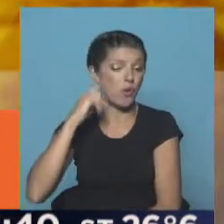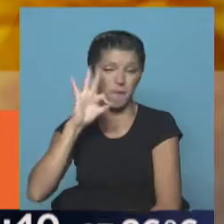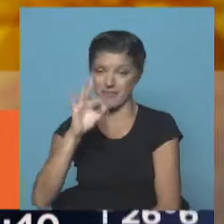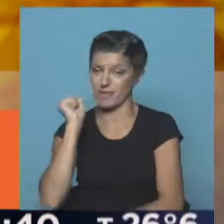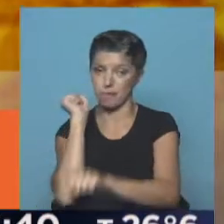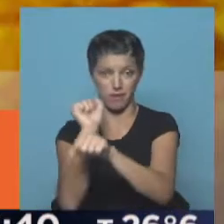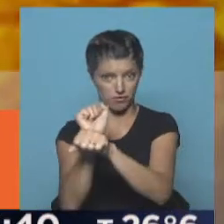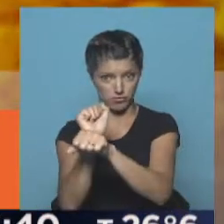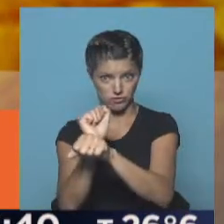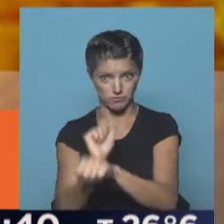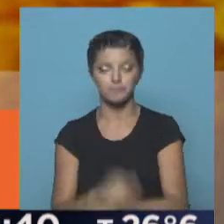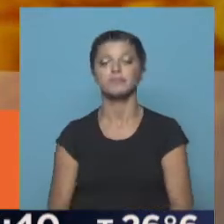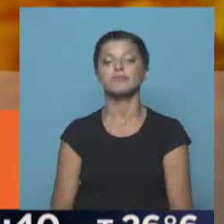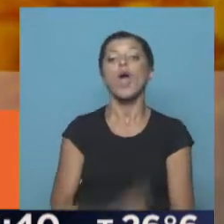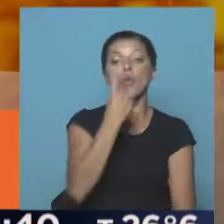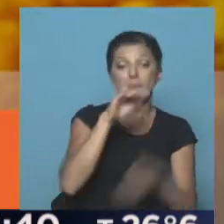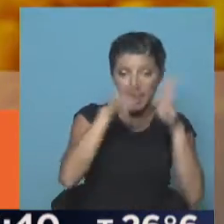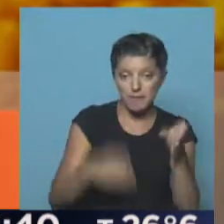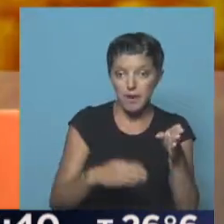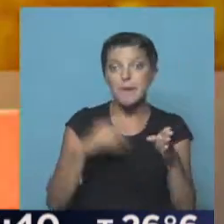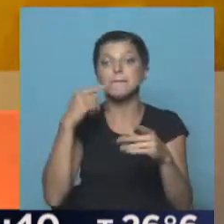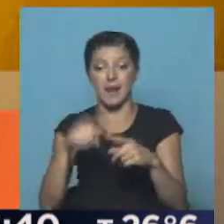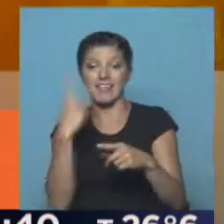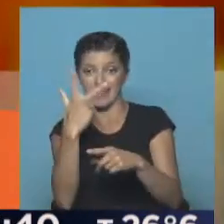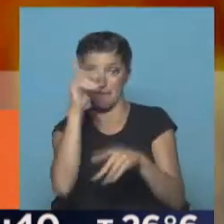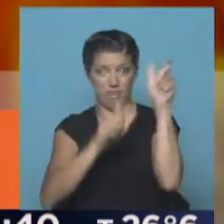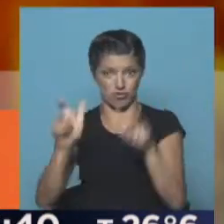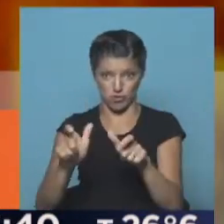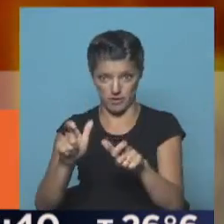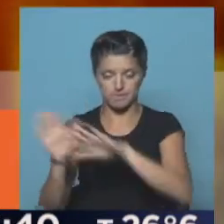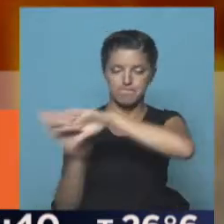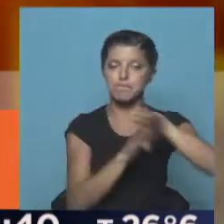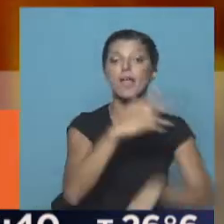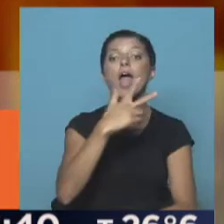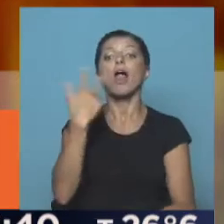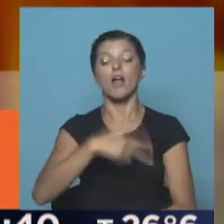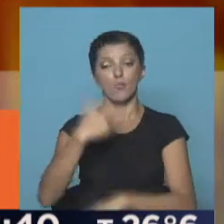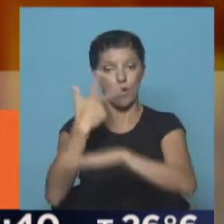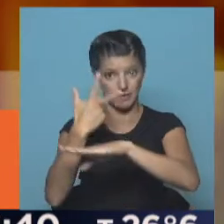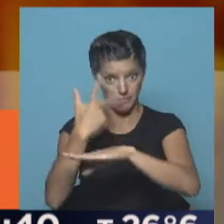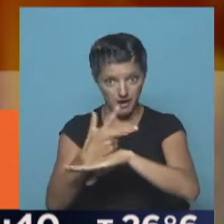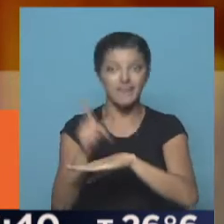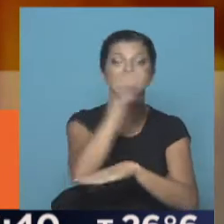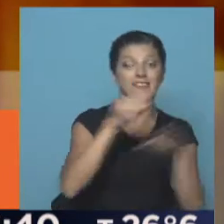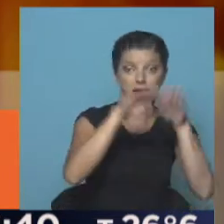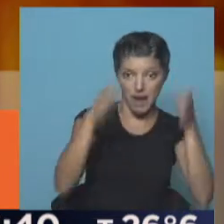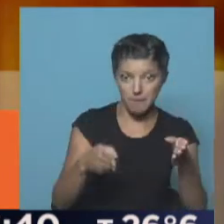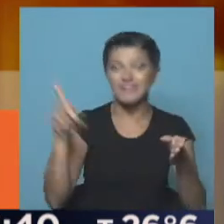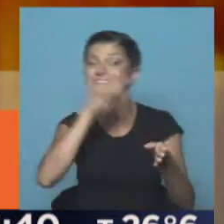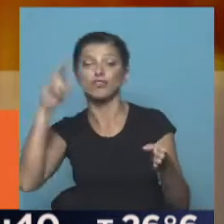reclusos, 3 personas para una sola cama. En Guatemala, por cada 100 camas, hay 190